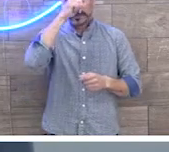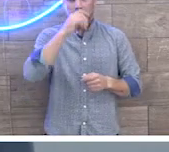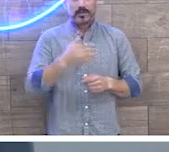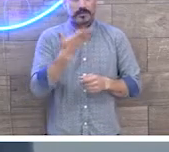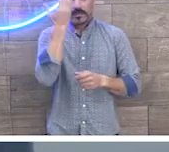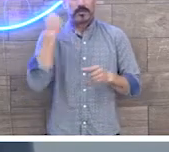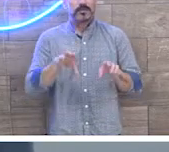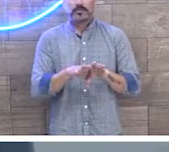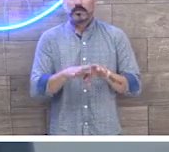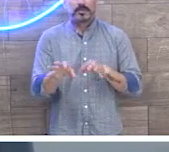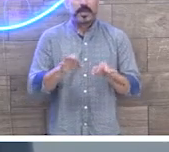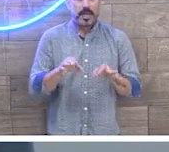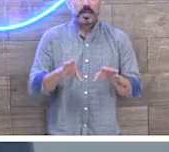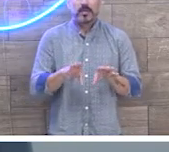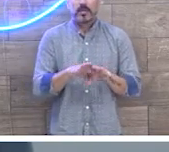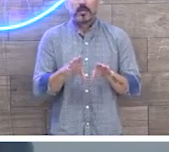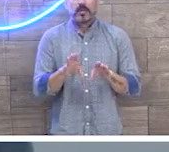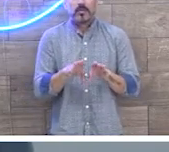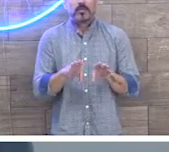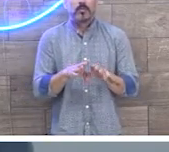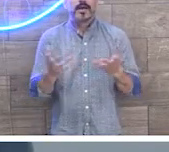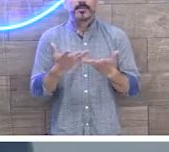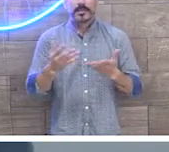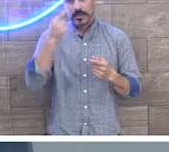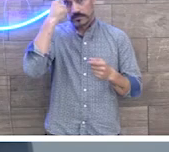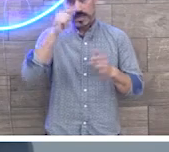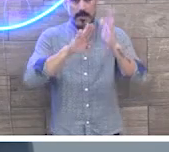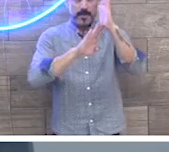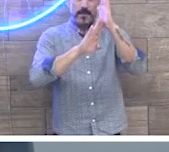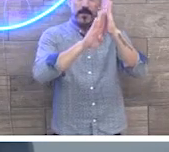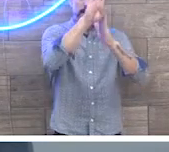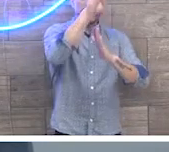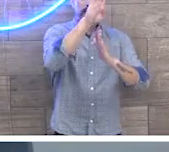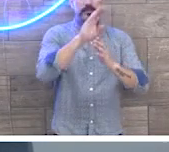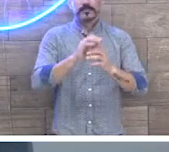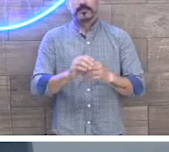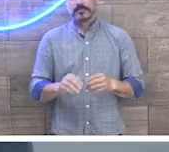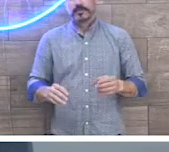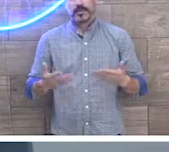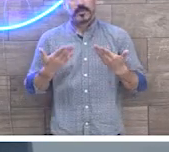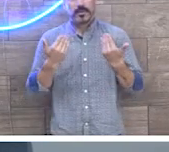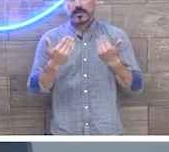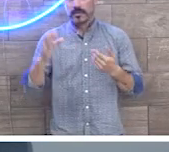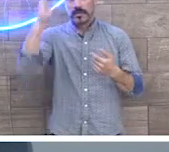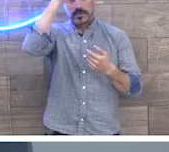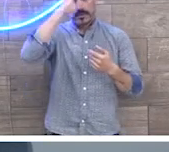gente pues no puede ingresar al campo laboral, pues no se tiene la cultura de